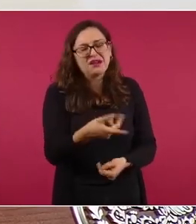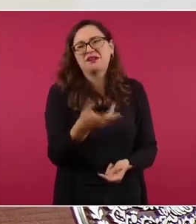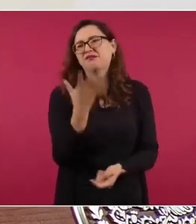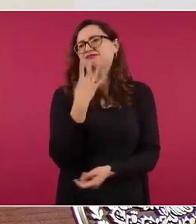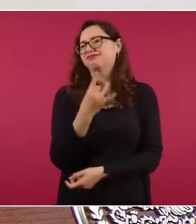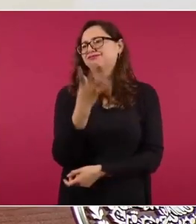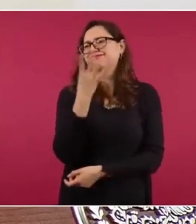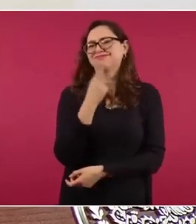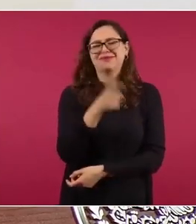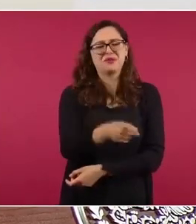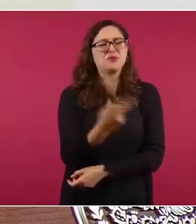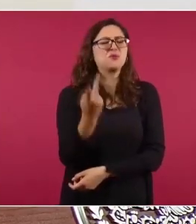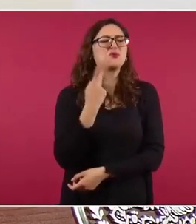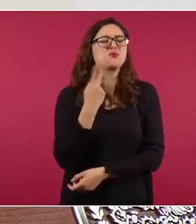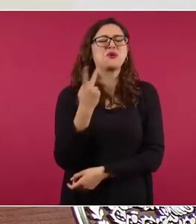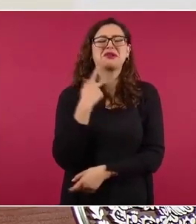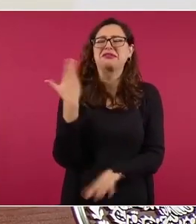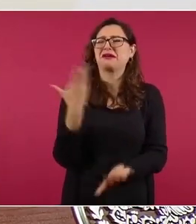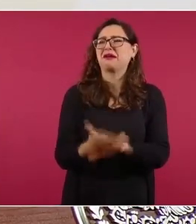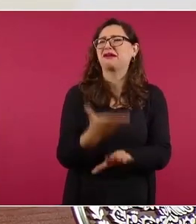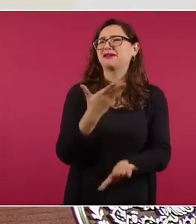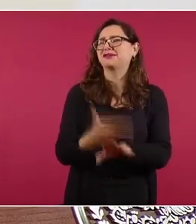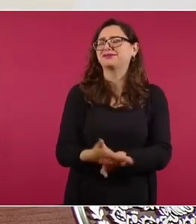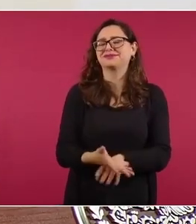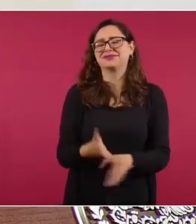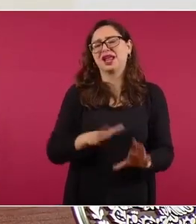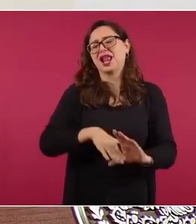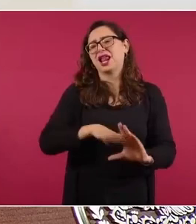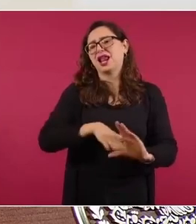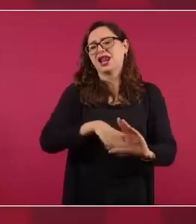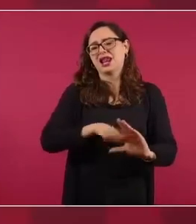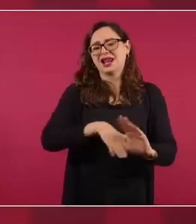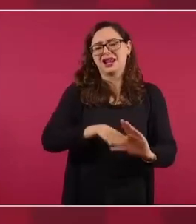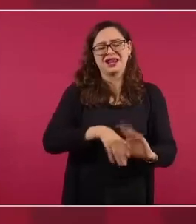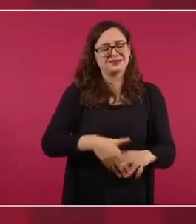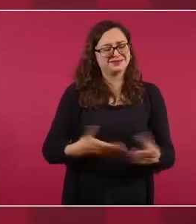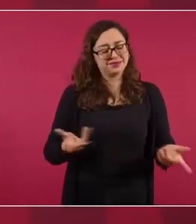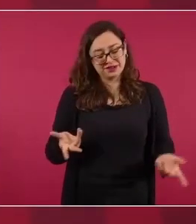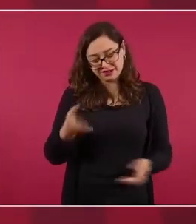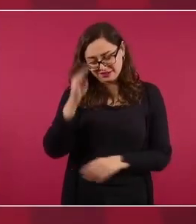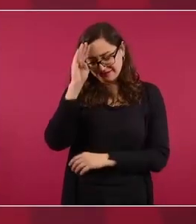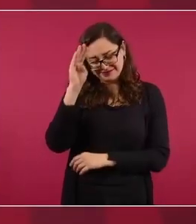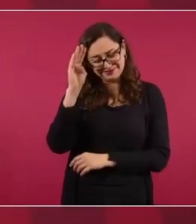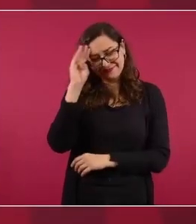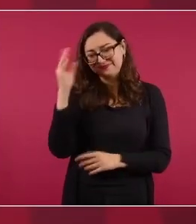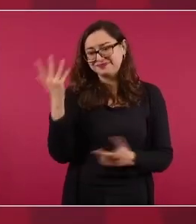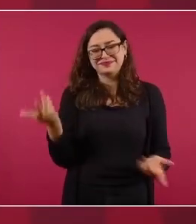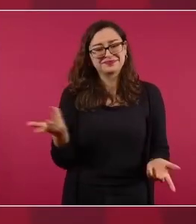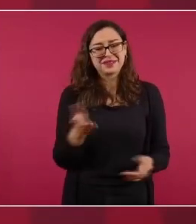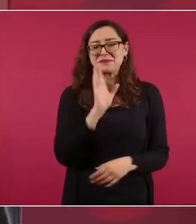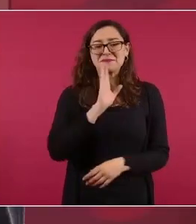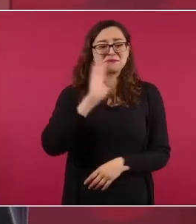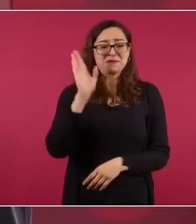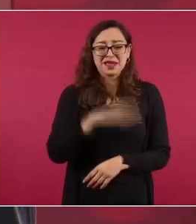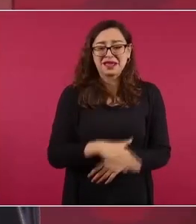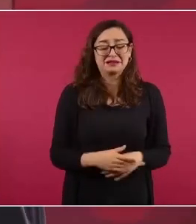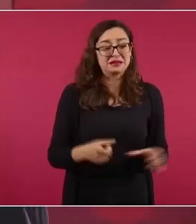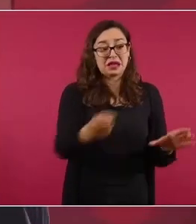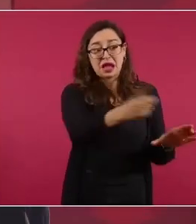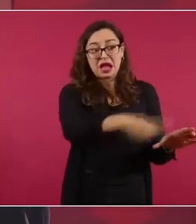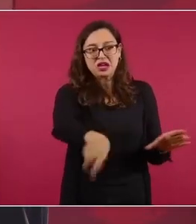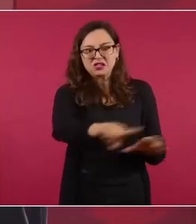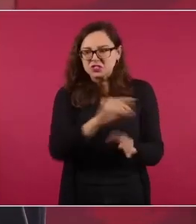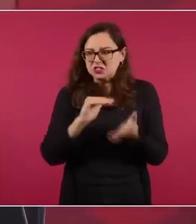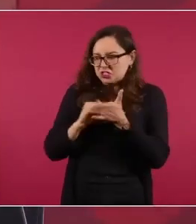Están mal nuestros adversarios, pensando que eso nos va a